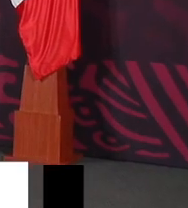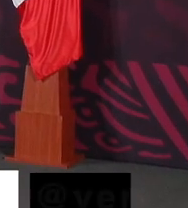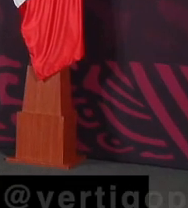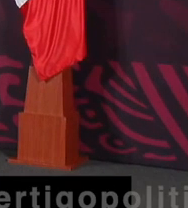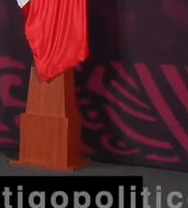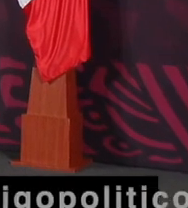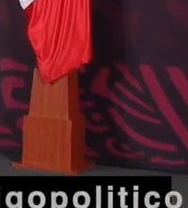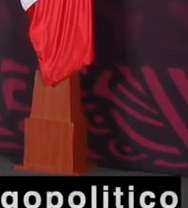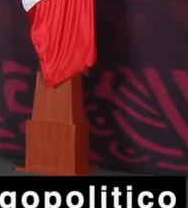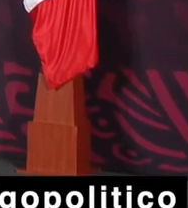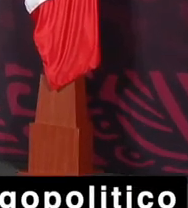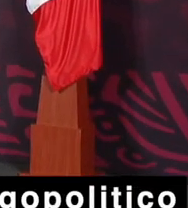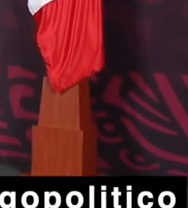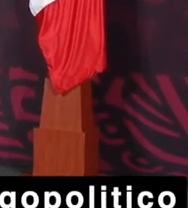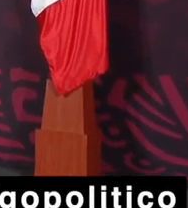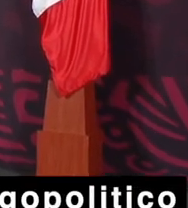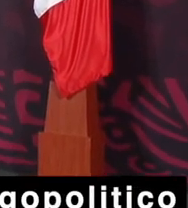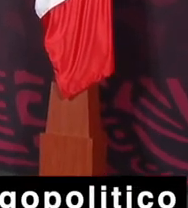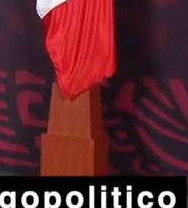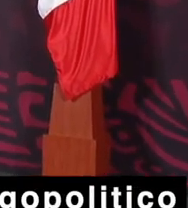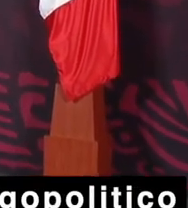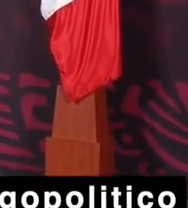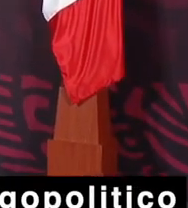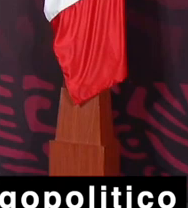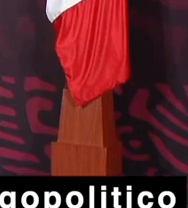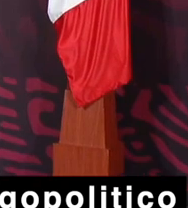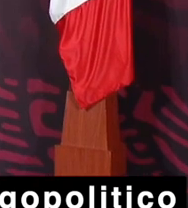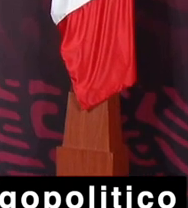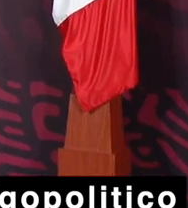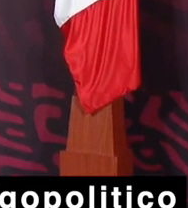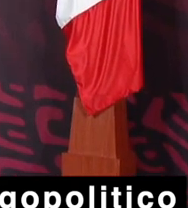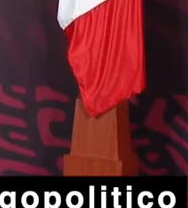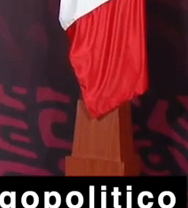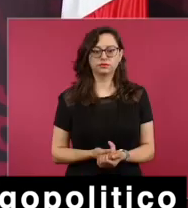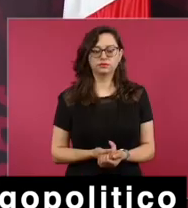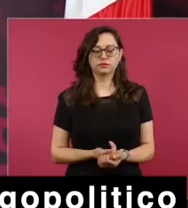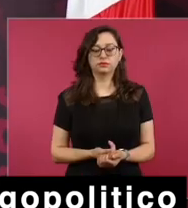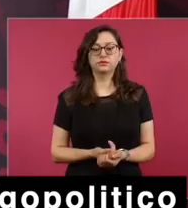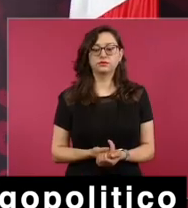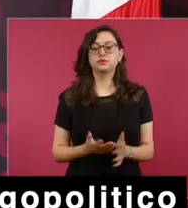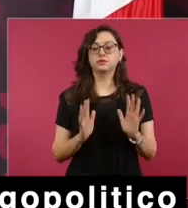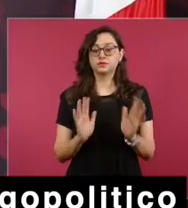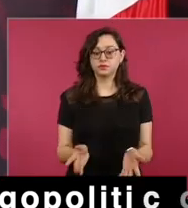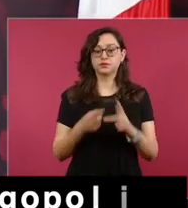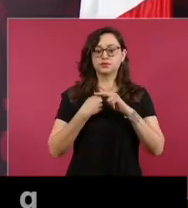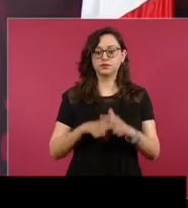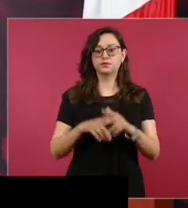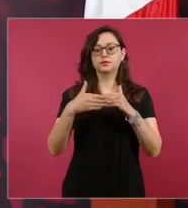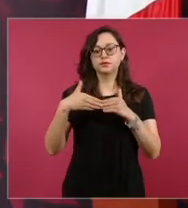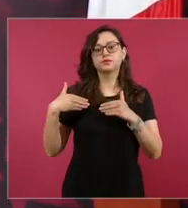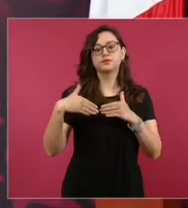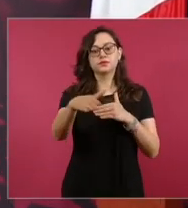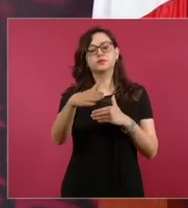El presidente Andrés Manuel López Obrador señala que nuestro país no quiere llegar a una guerra comercial con Estados Unidos o China. Responde así a las acusaciones de